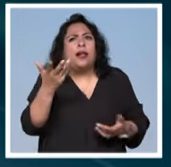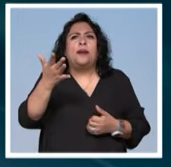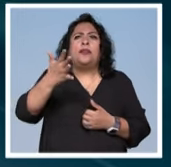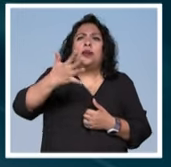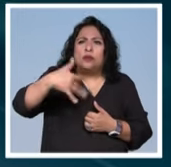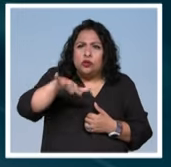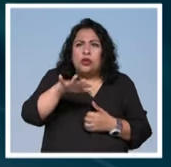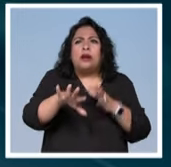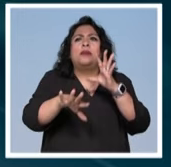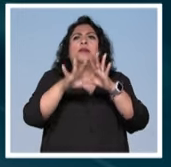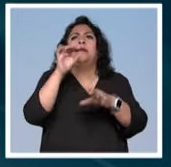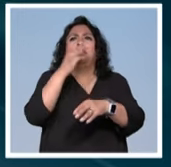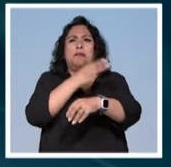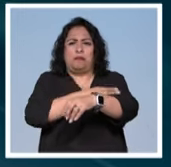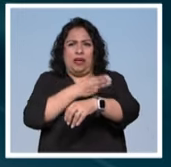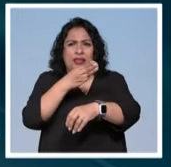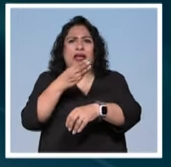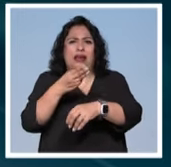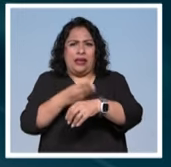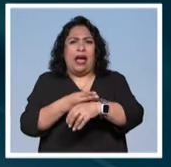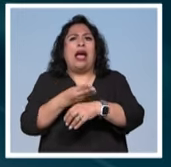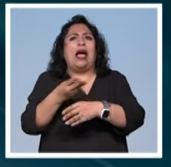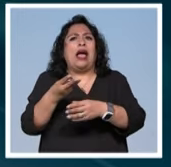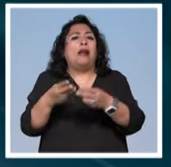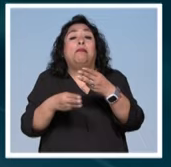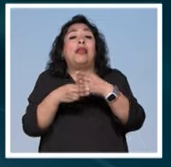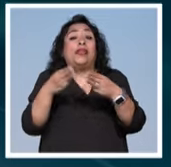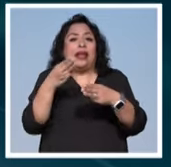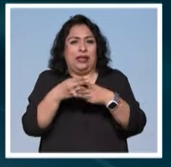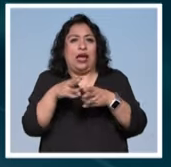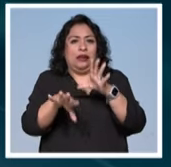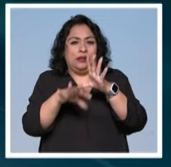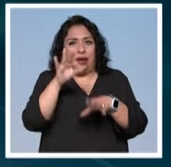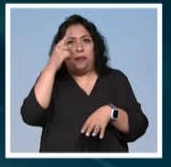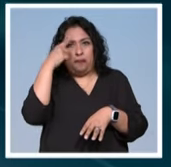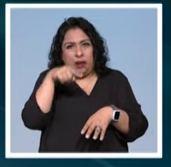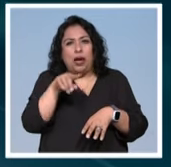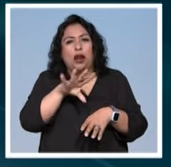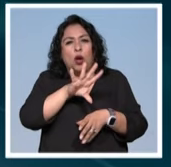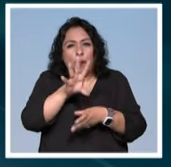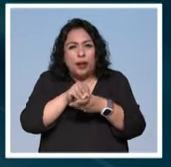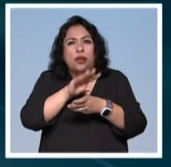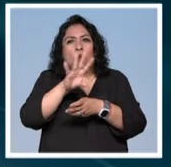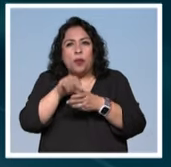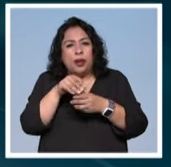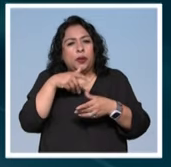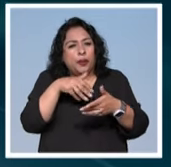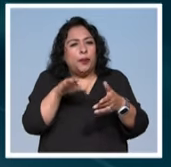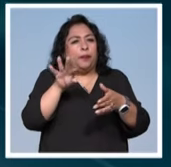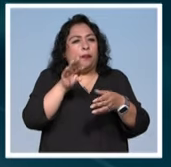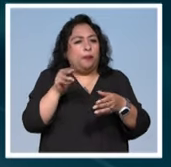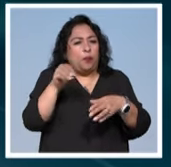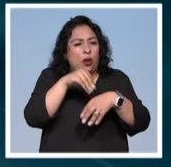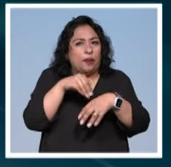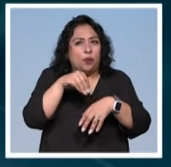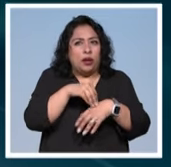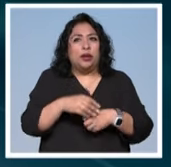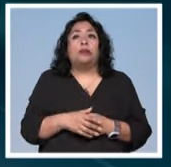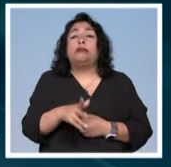buscar y sacar material este y eso con el fin de también ir completando nuestro acerbo